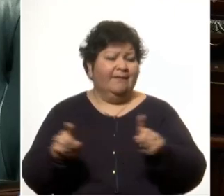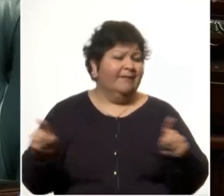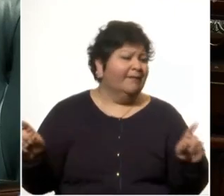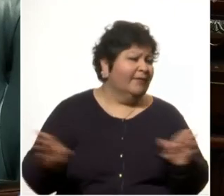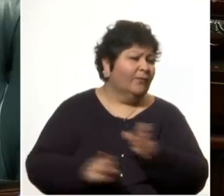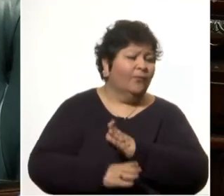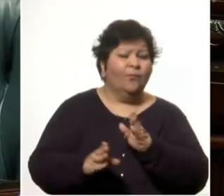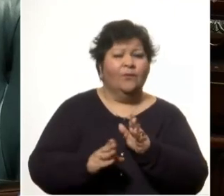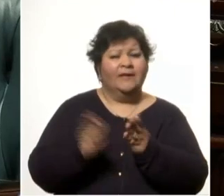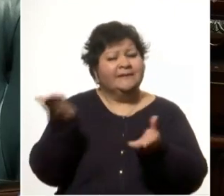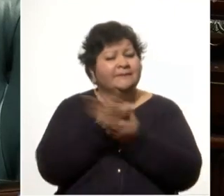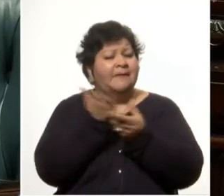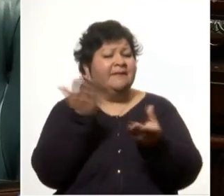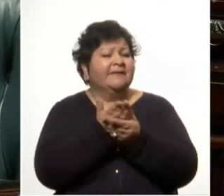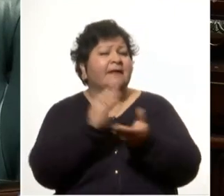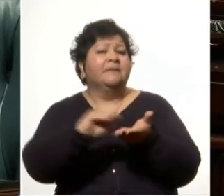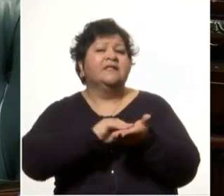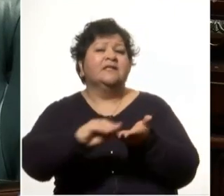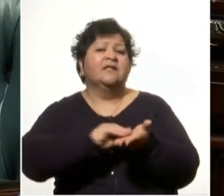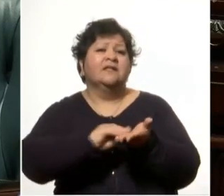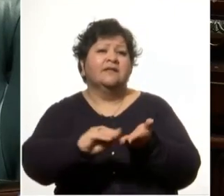expediente administrativo.